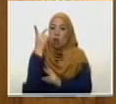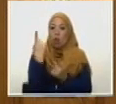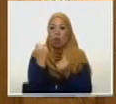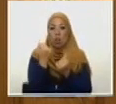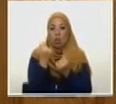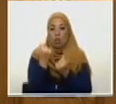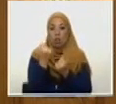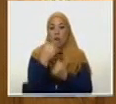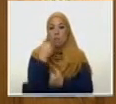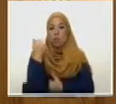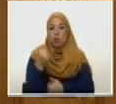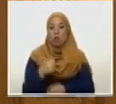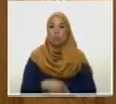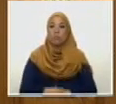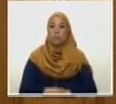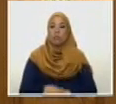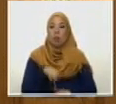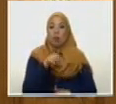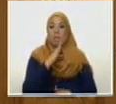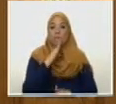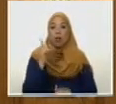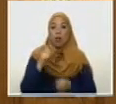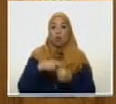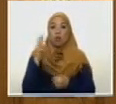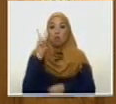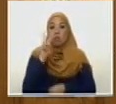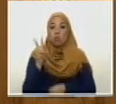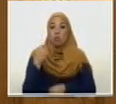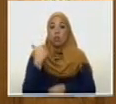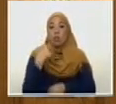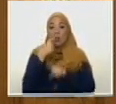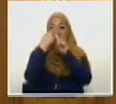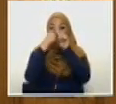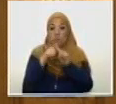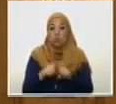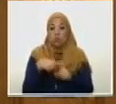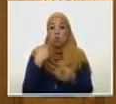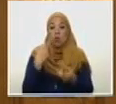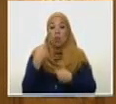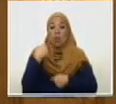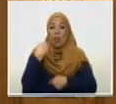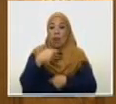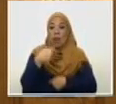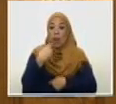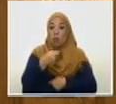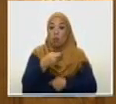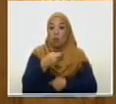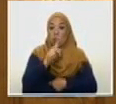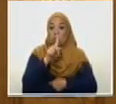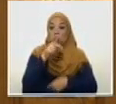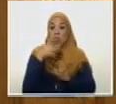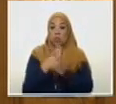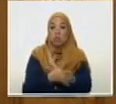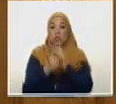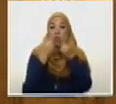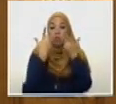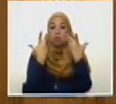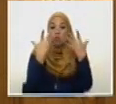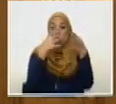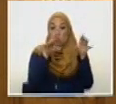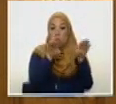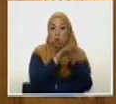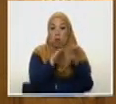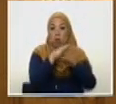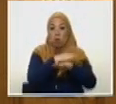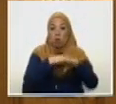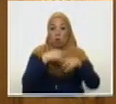esta perspectiva, el Banco Central requiere disponer de un presupuesto de gastos operativos que, de manera sincronizada con la